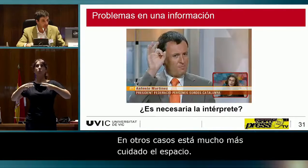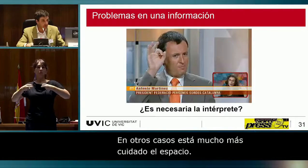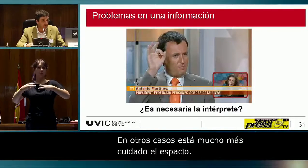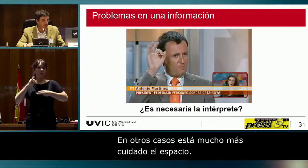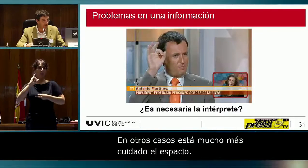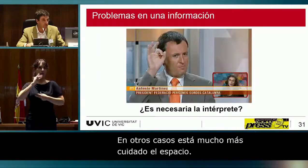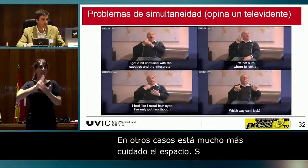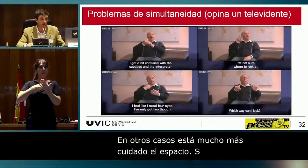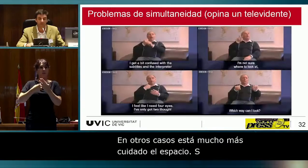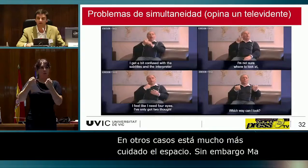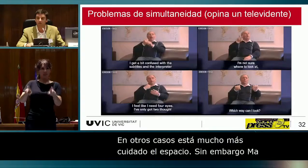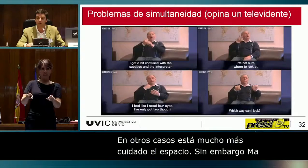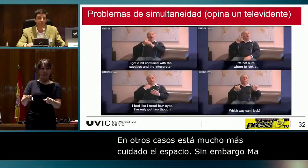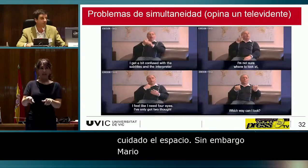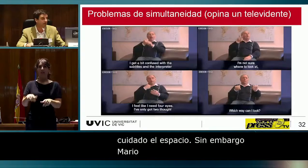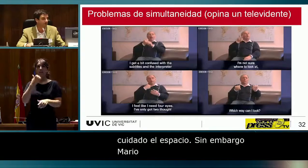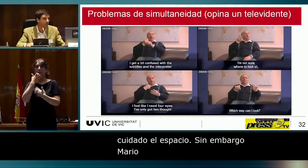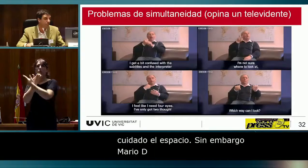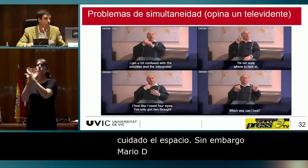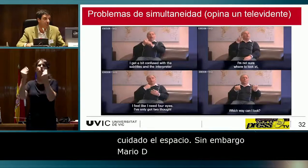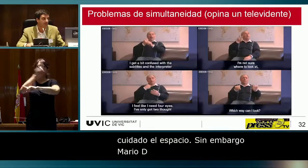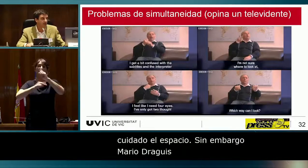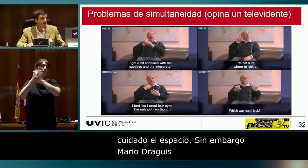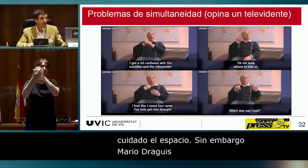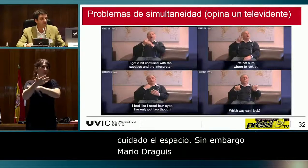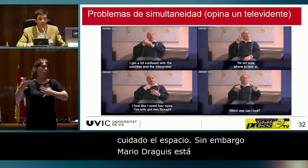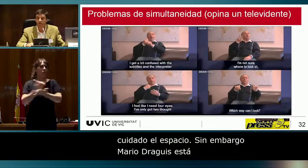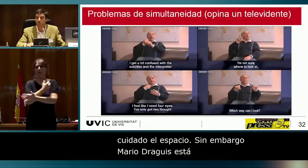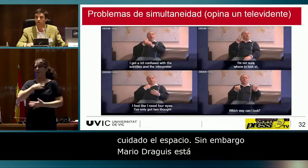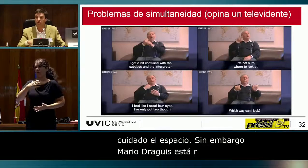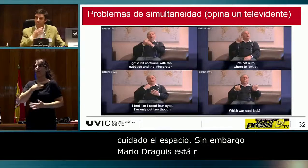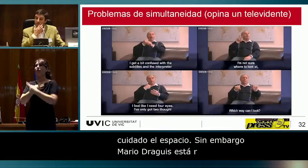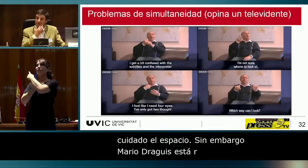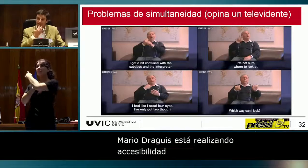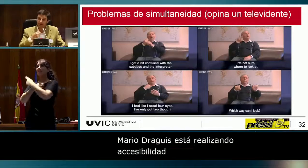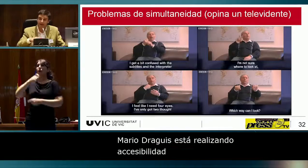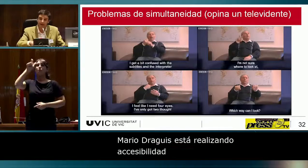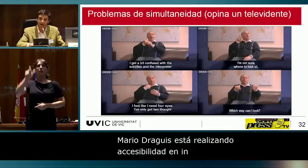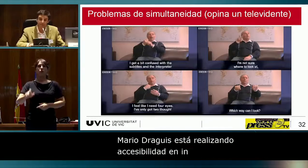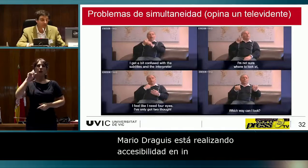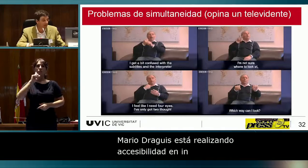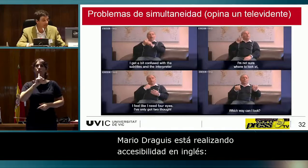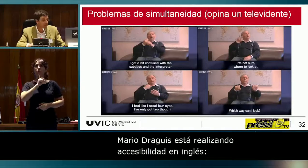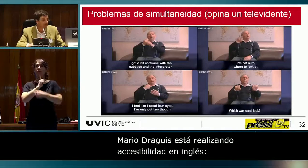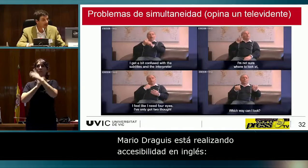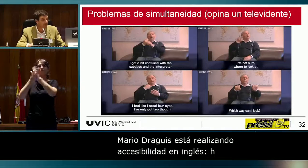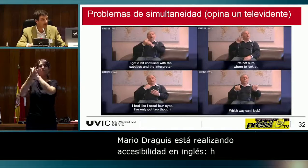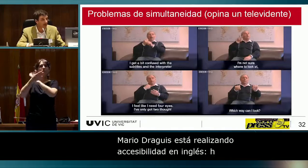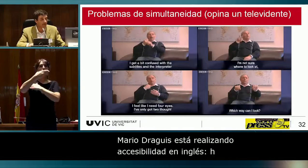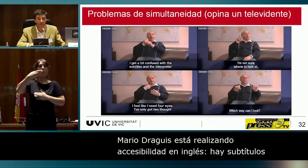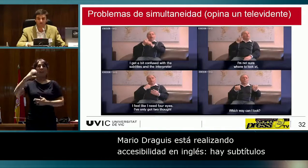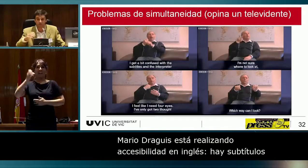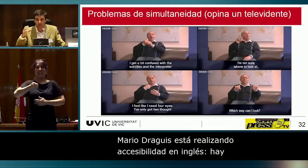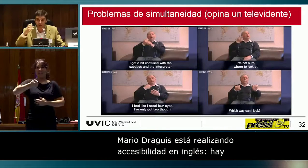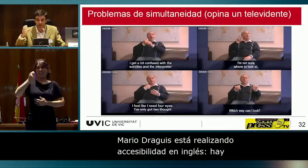intérprete. Bien, son muchos los problemas, no hay tiempo. Aquí tenemos una persona sorda que explica en la BBC que